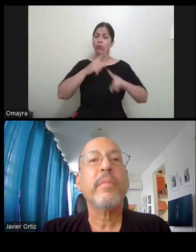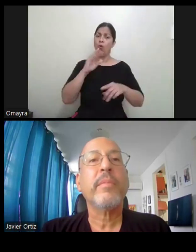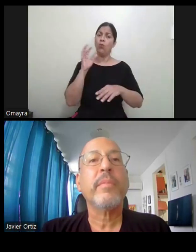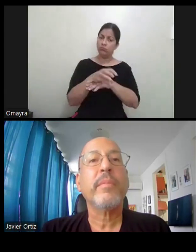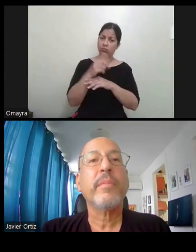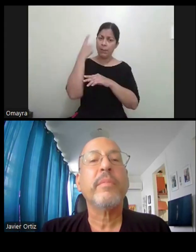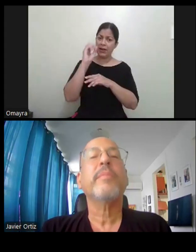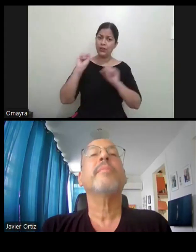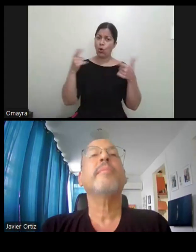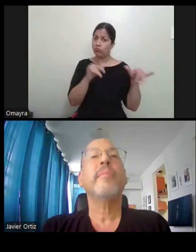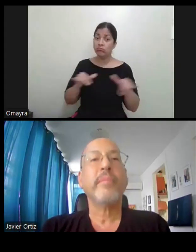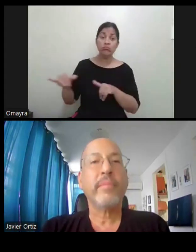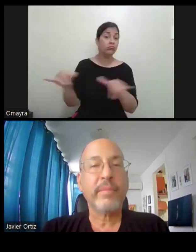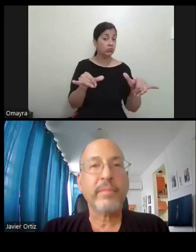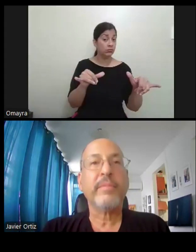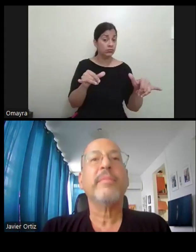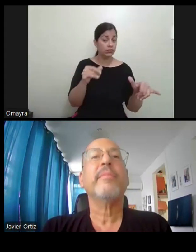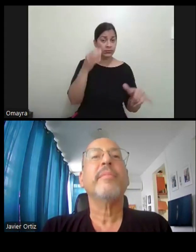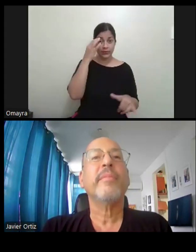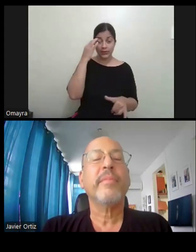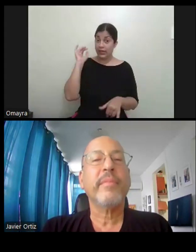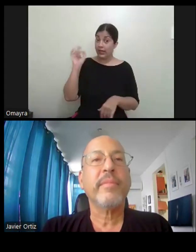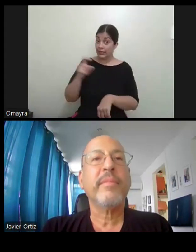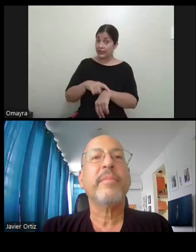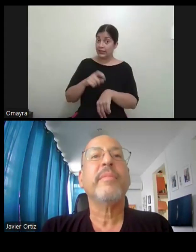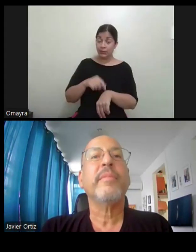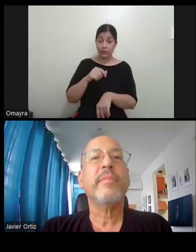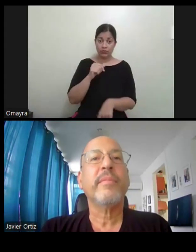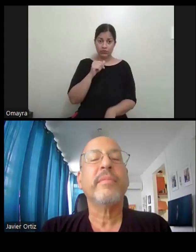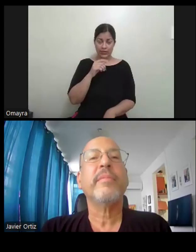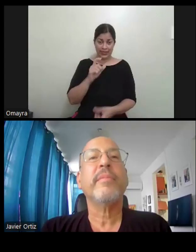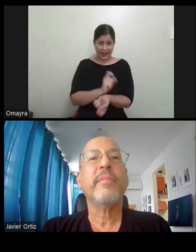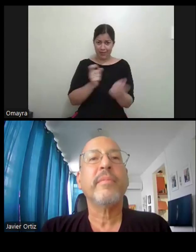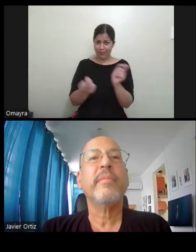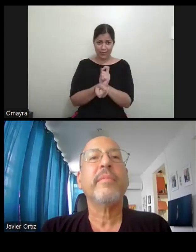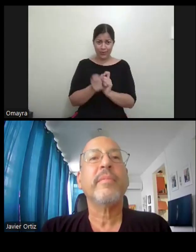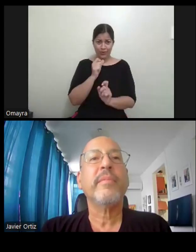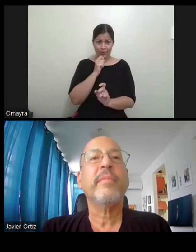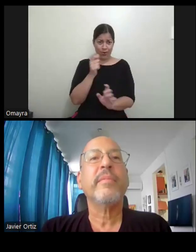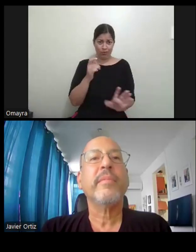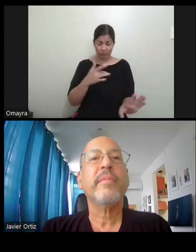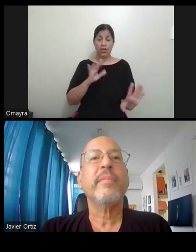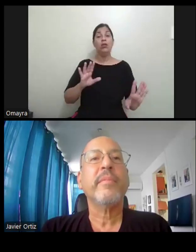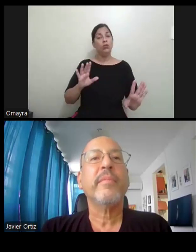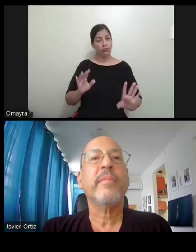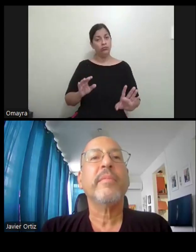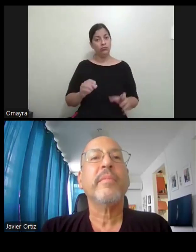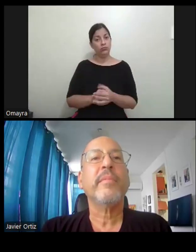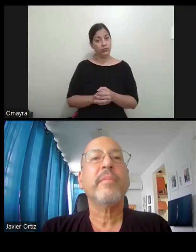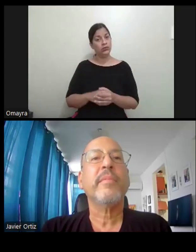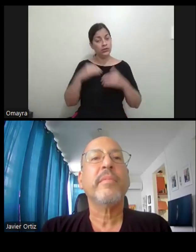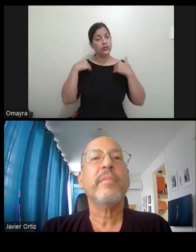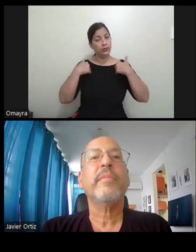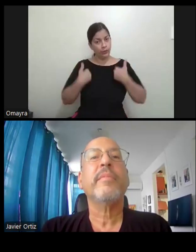mundo. En ese momento no se sintió ese cambio. Claro, fue bien agotador